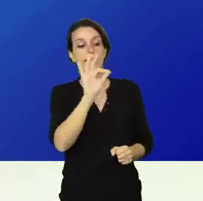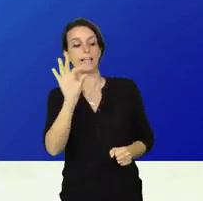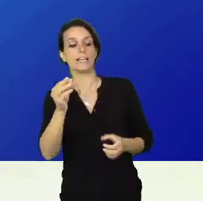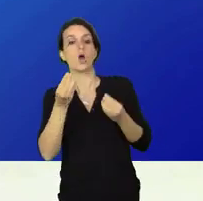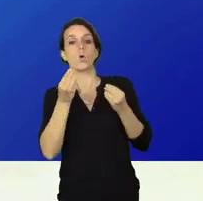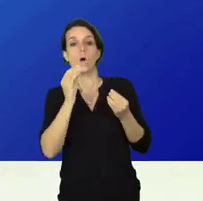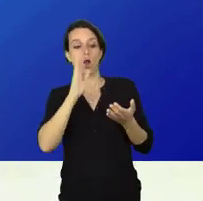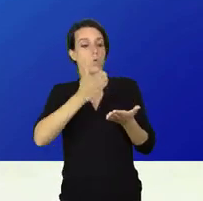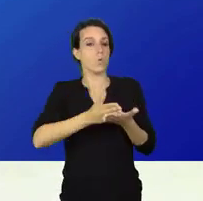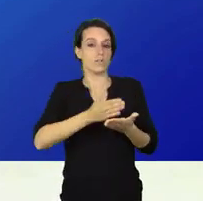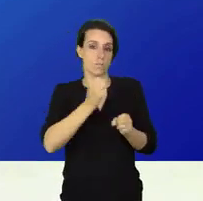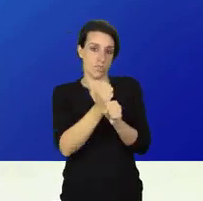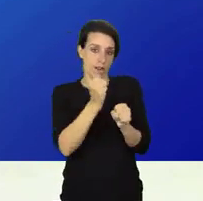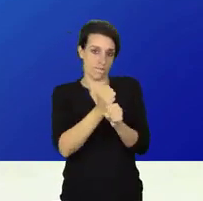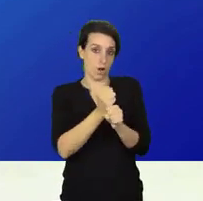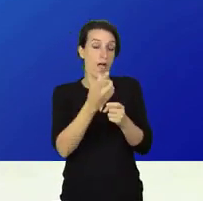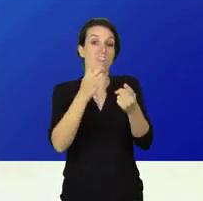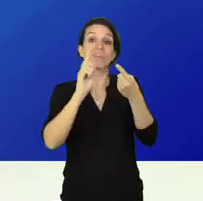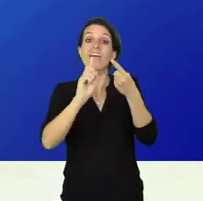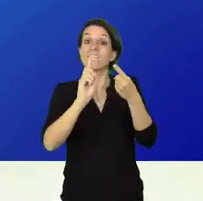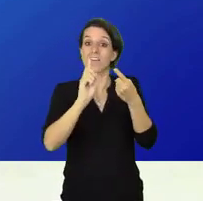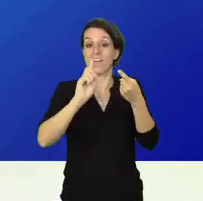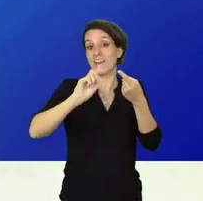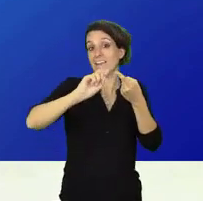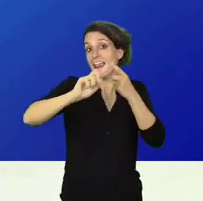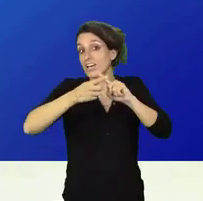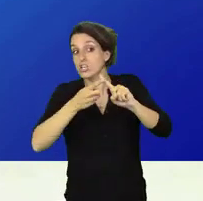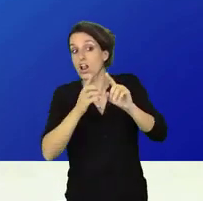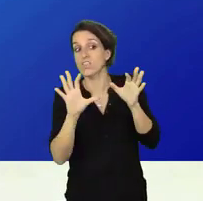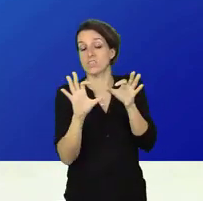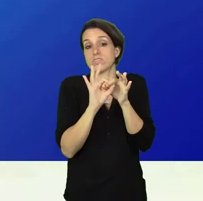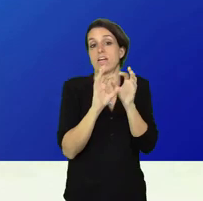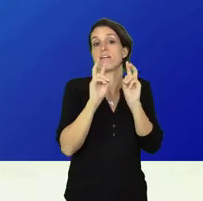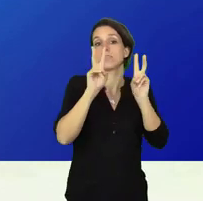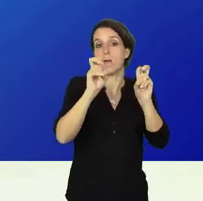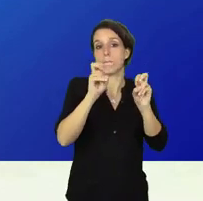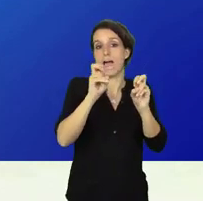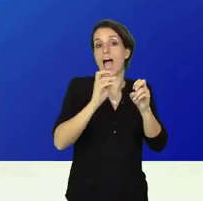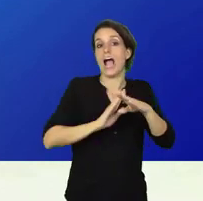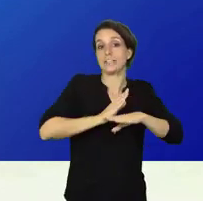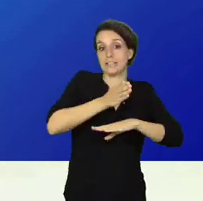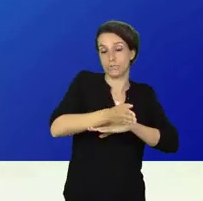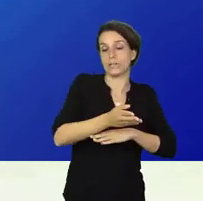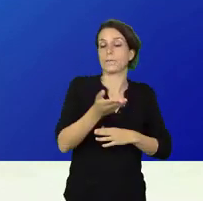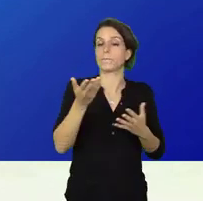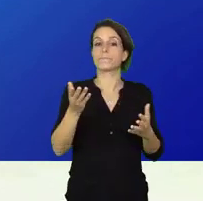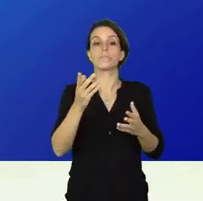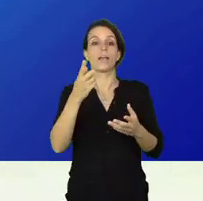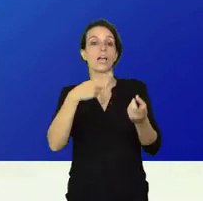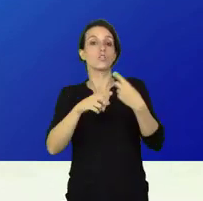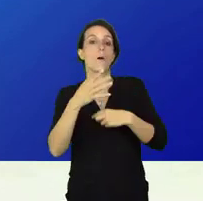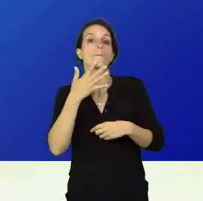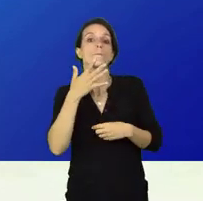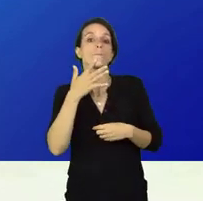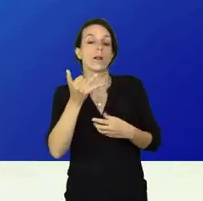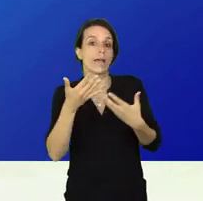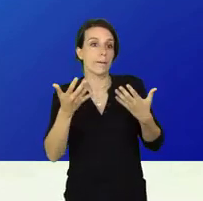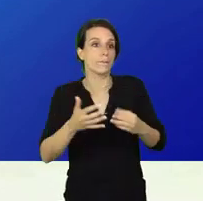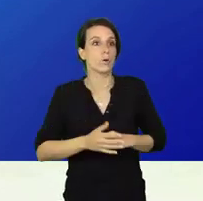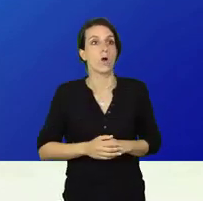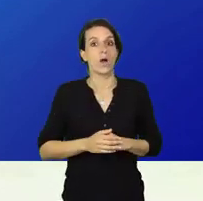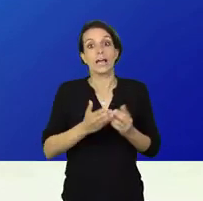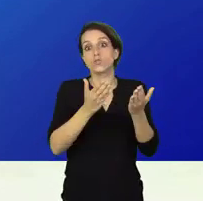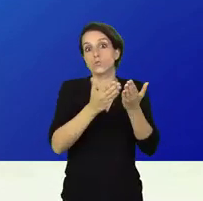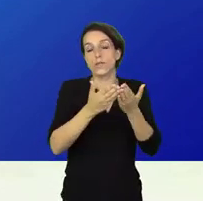proyecto relacionado al programa de accesibilidad. Entonces, en ese caso se trabaja, por ejemplo, varios estudiantes han hecho la audiodescripción de